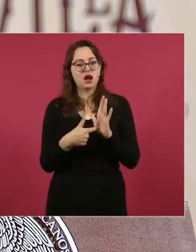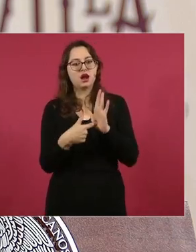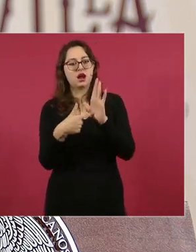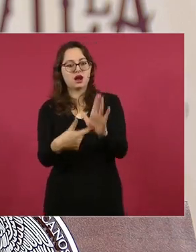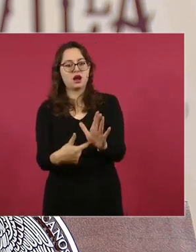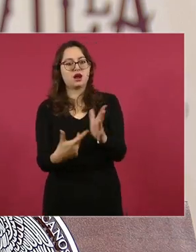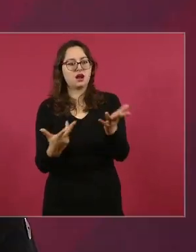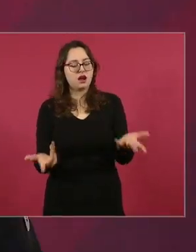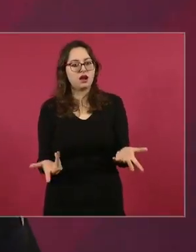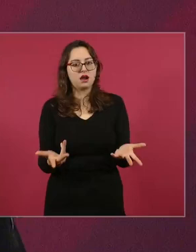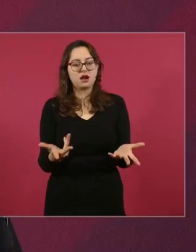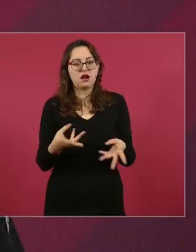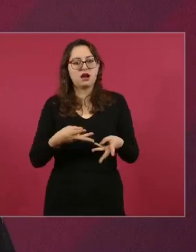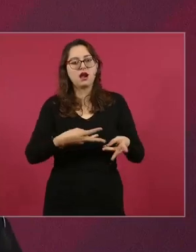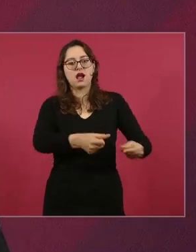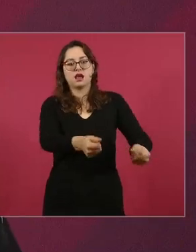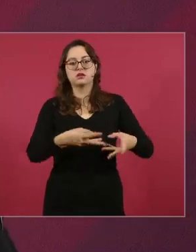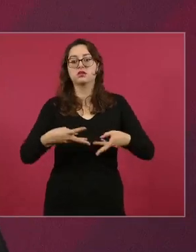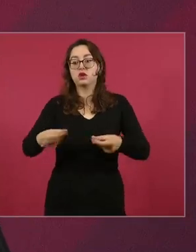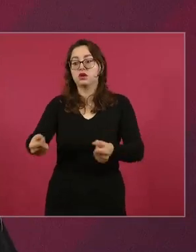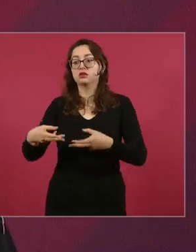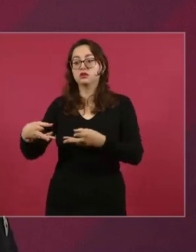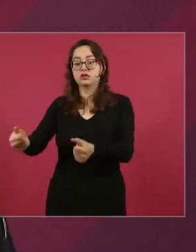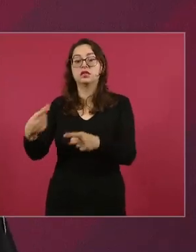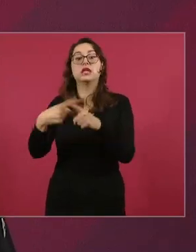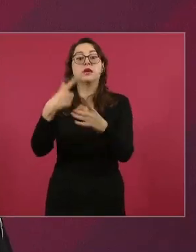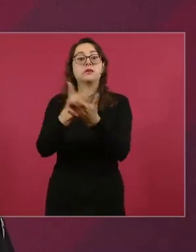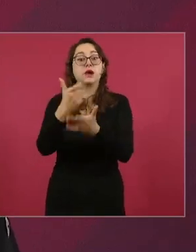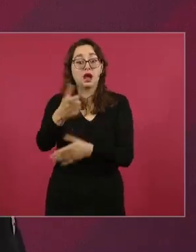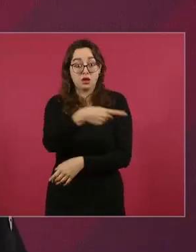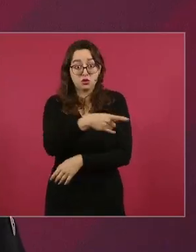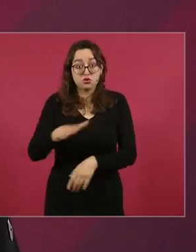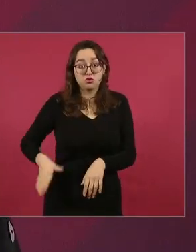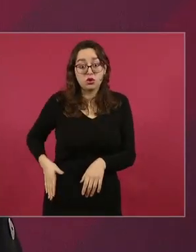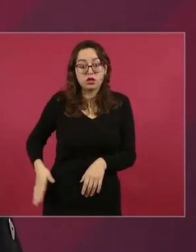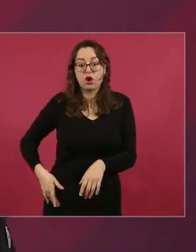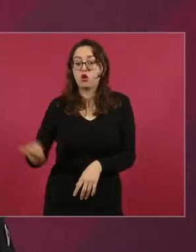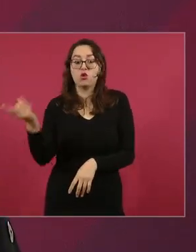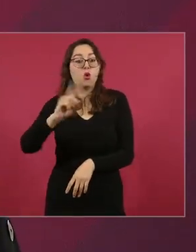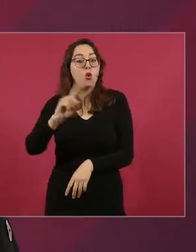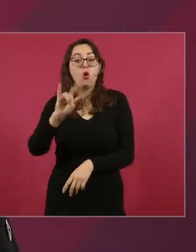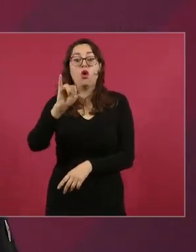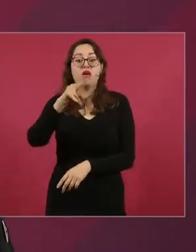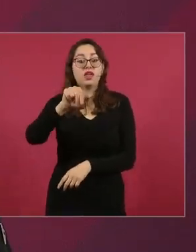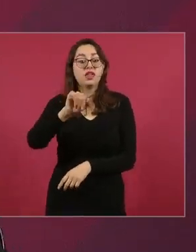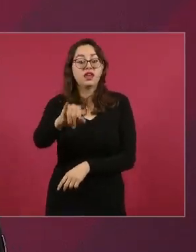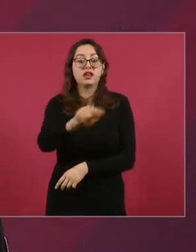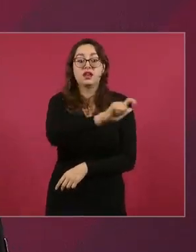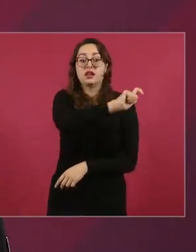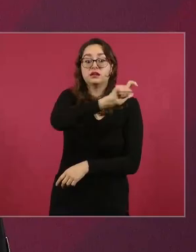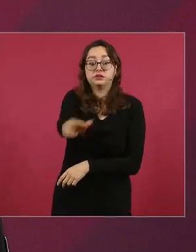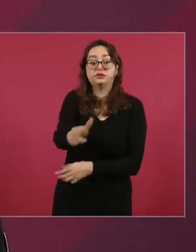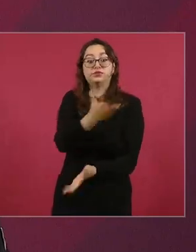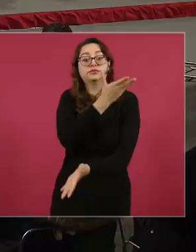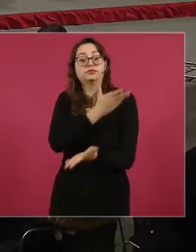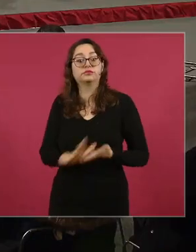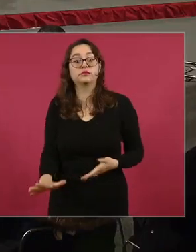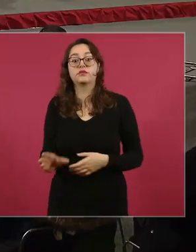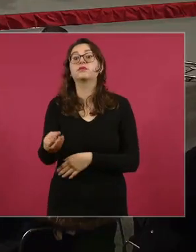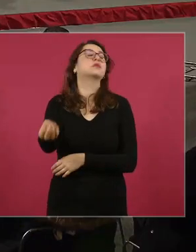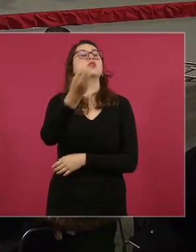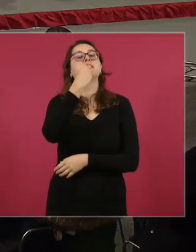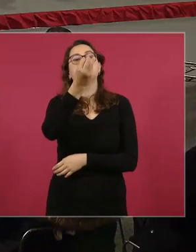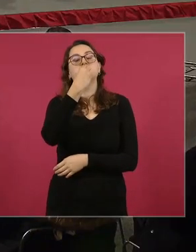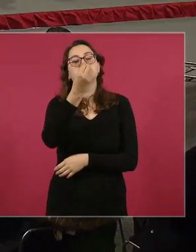de Contralínea. Todo esto fue con cargo al erario, obviamente. Además, se pagaba comiditas de $6,000